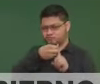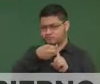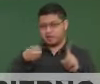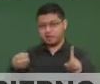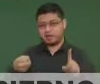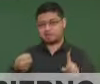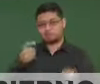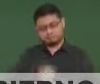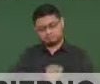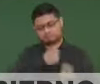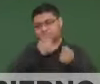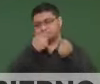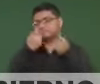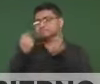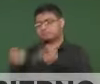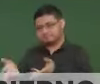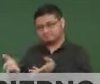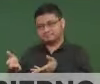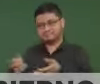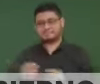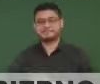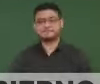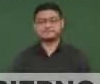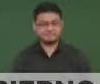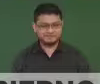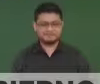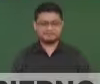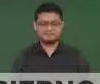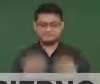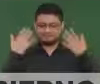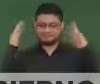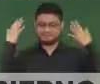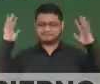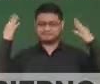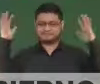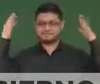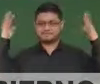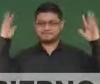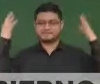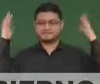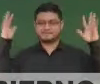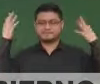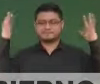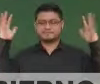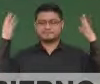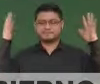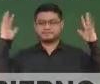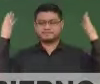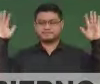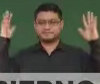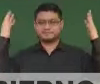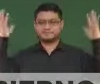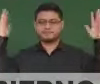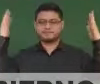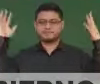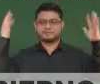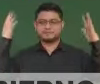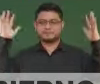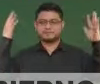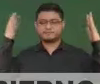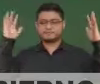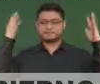Federal se han reducido 24%, el homicidio 17%, el feminicidio 29% y